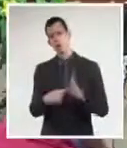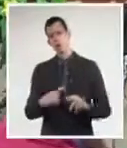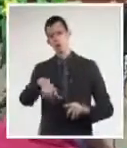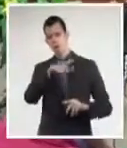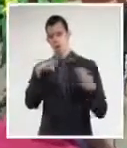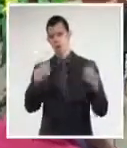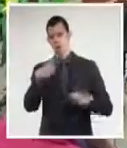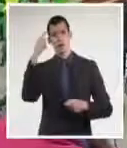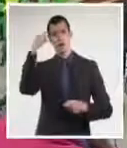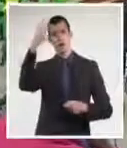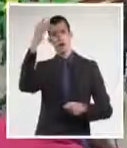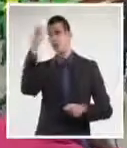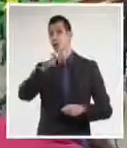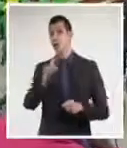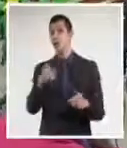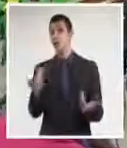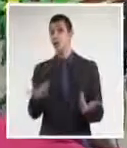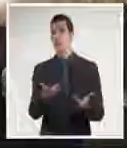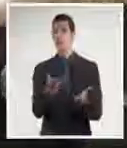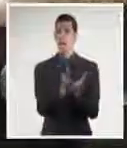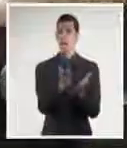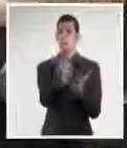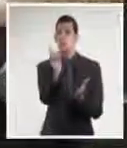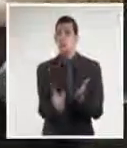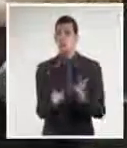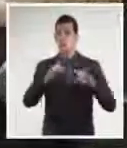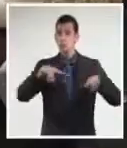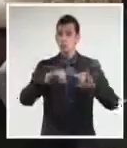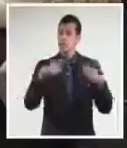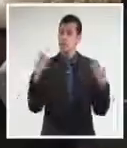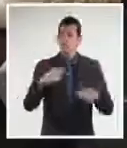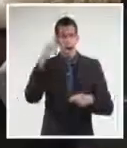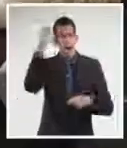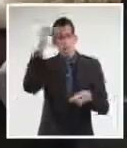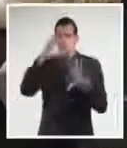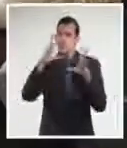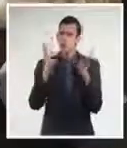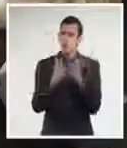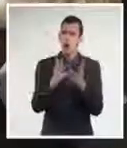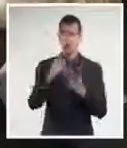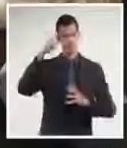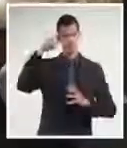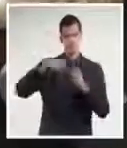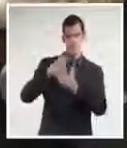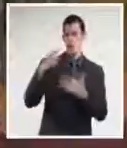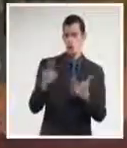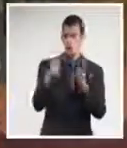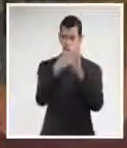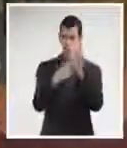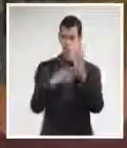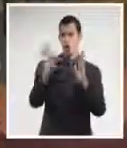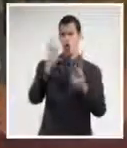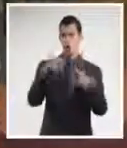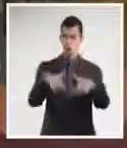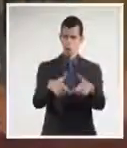de dar continuidad a las ideas, conceptos y directrices emanados del octavo Congreso Partidista. Un